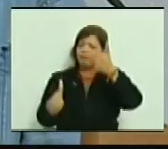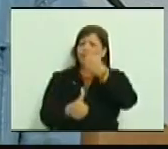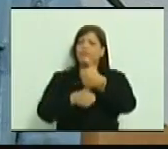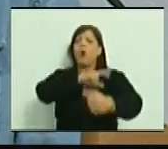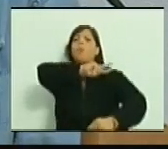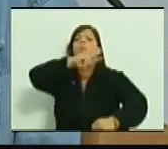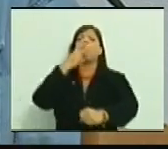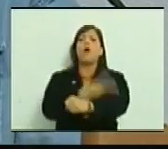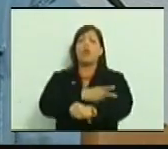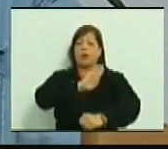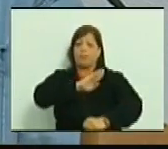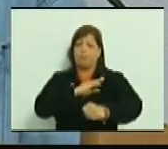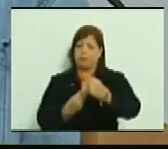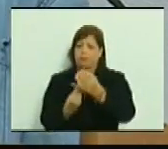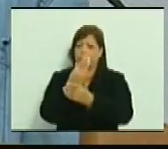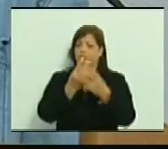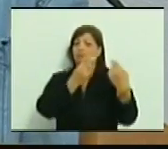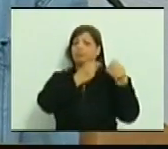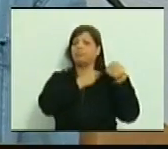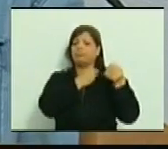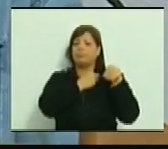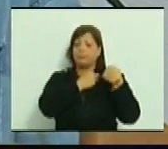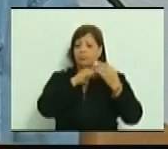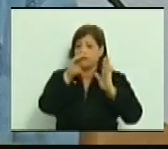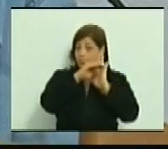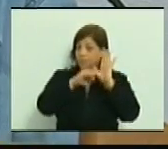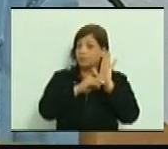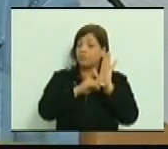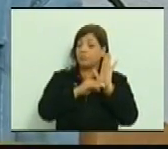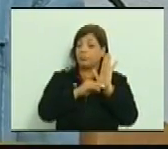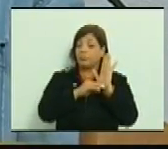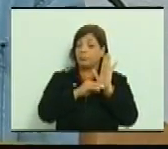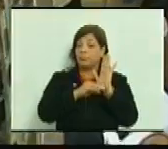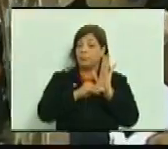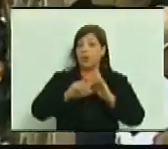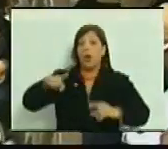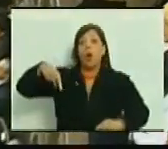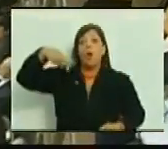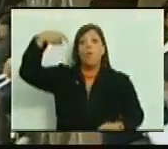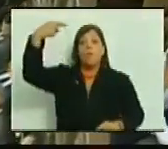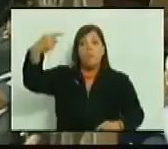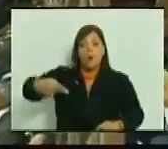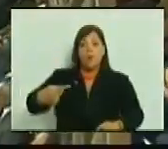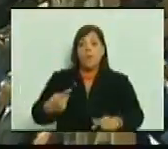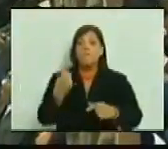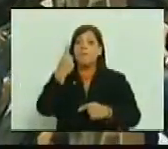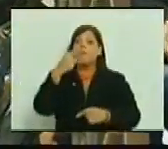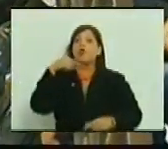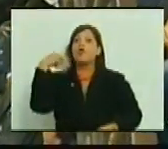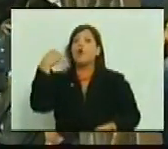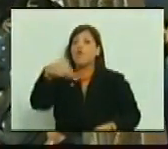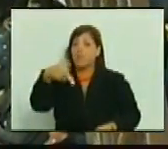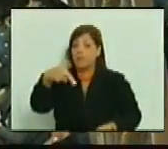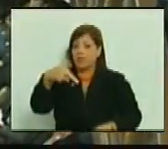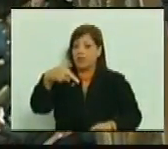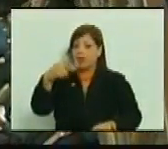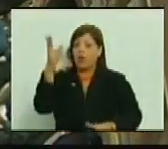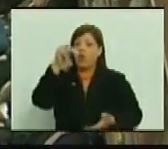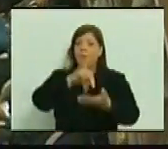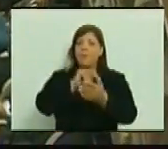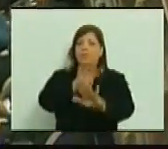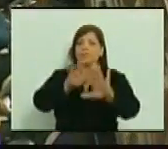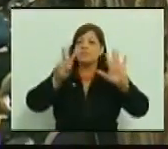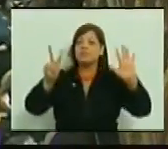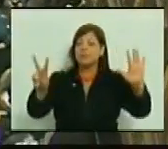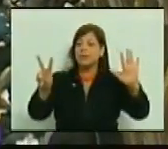poder originario. Considerando que el próximo 1 de noviembre de